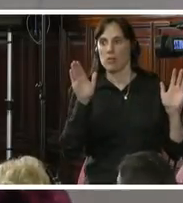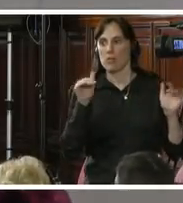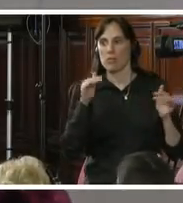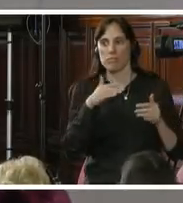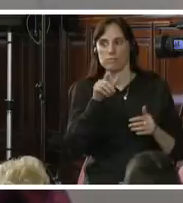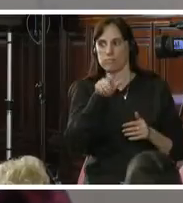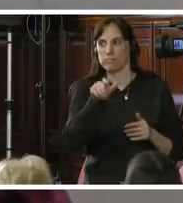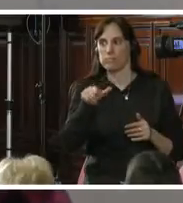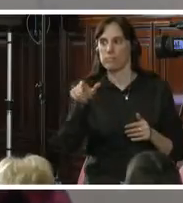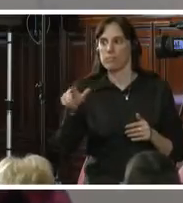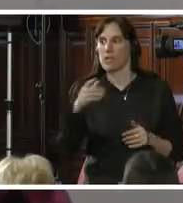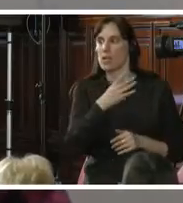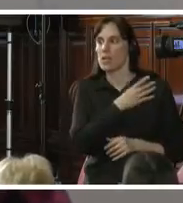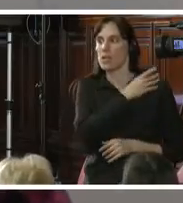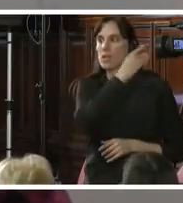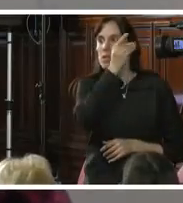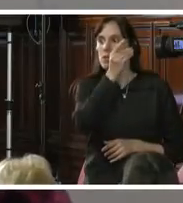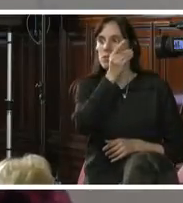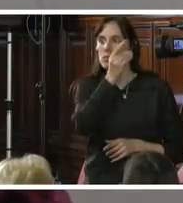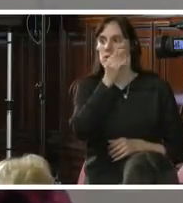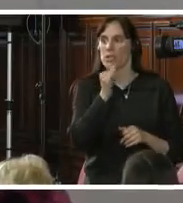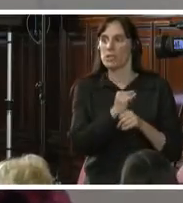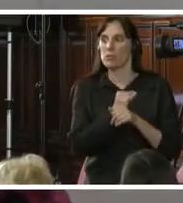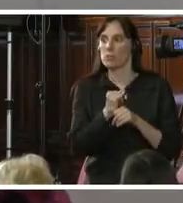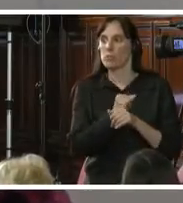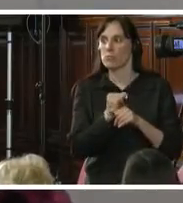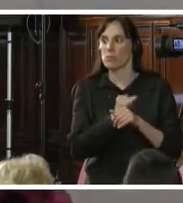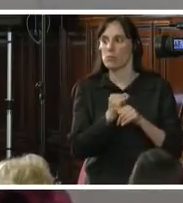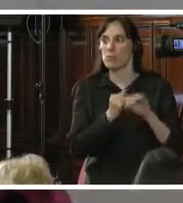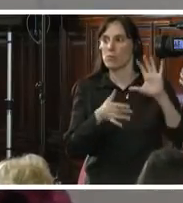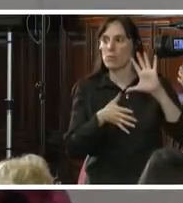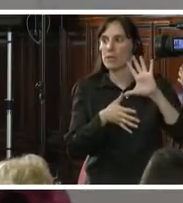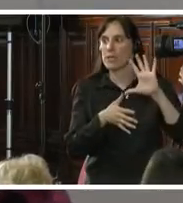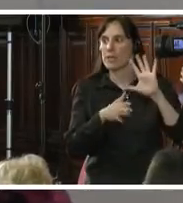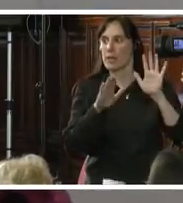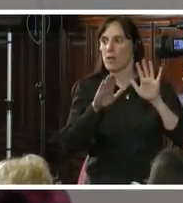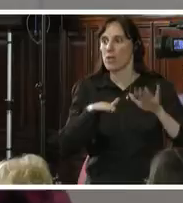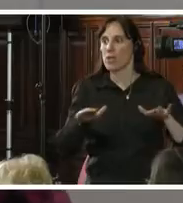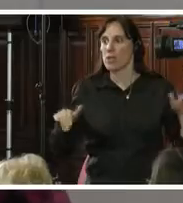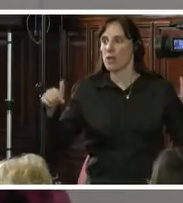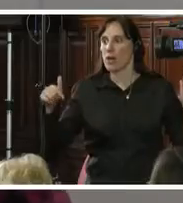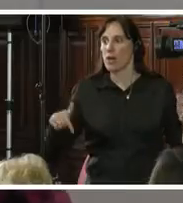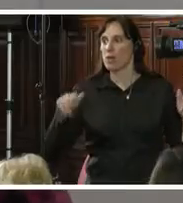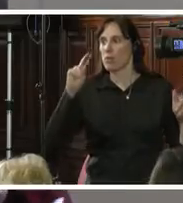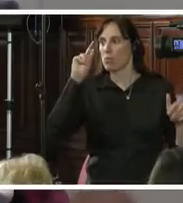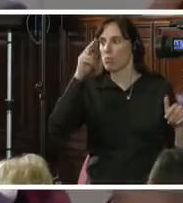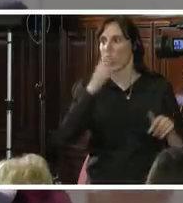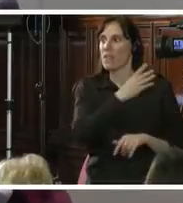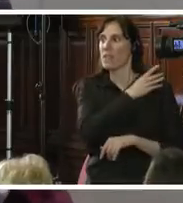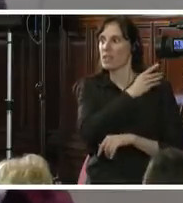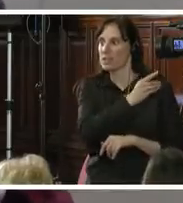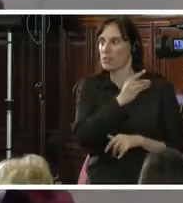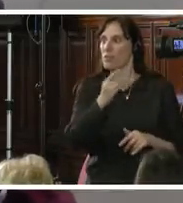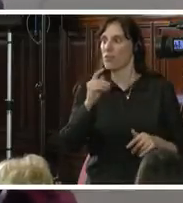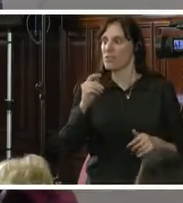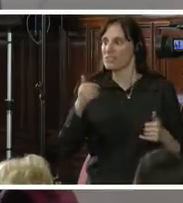la director del Instituto Interamericano del Niño aquí en Uruguay. Señor director, es un